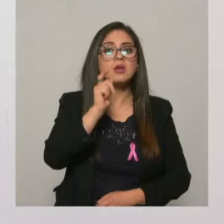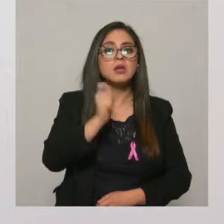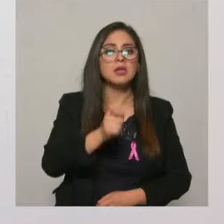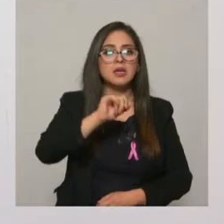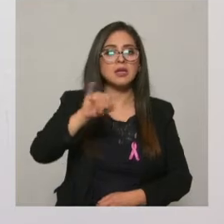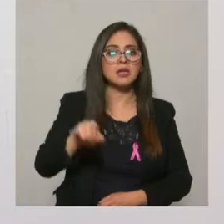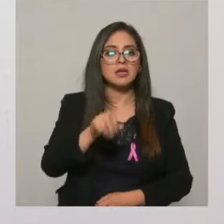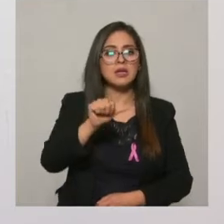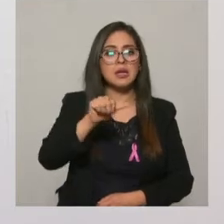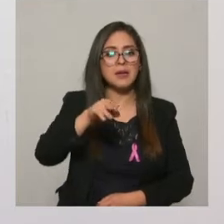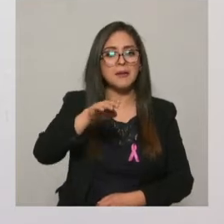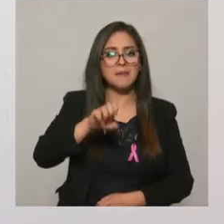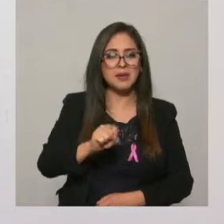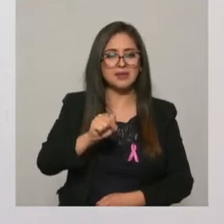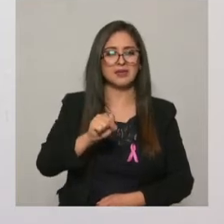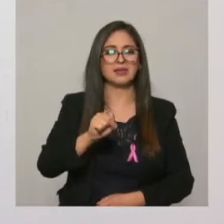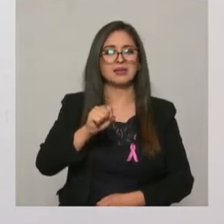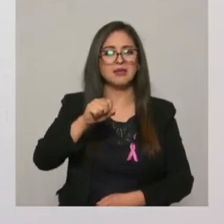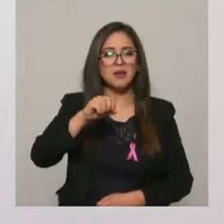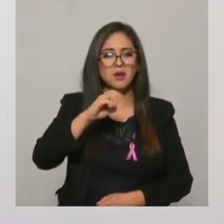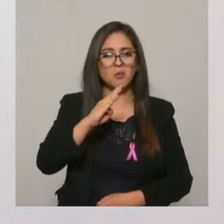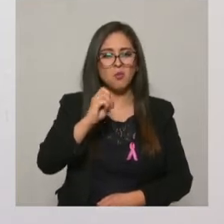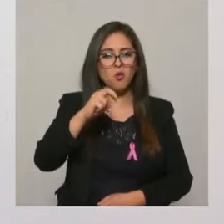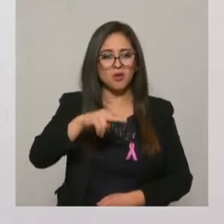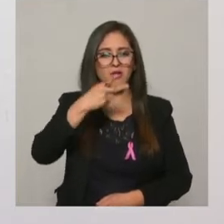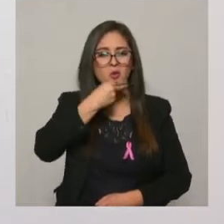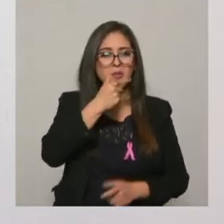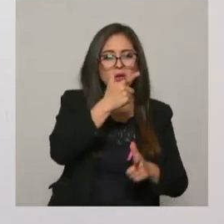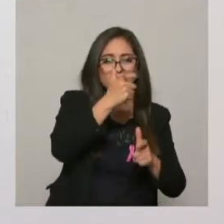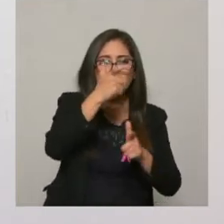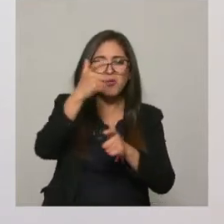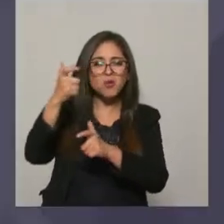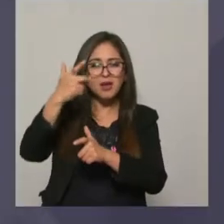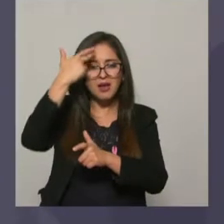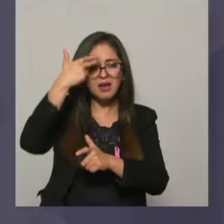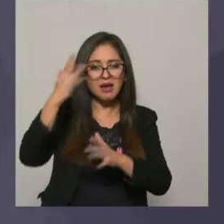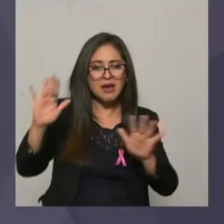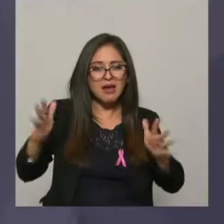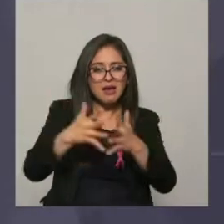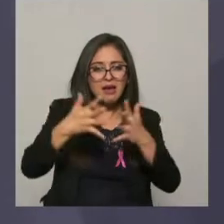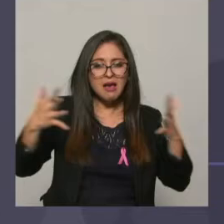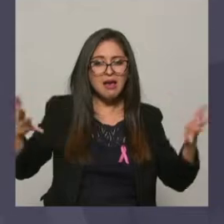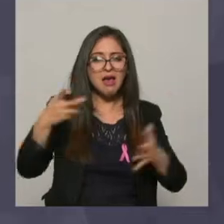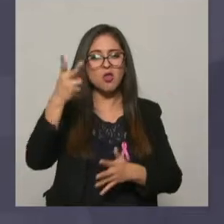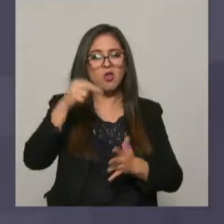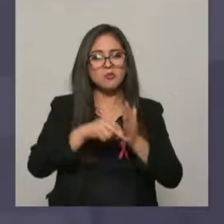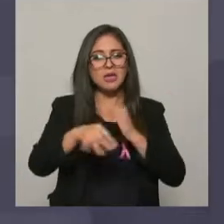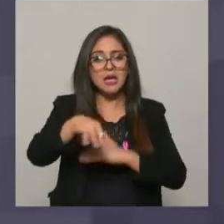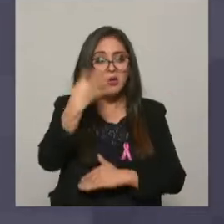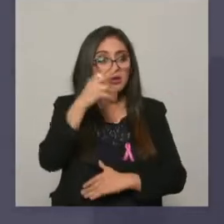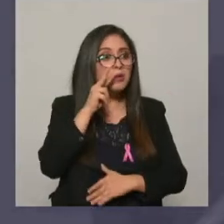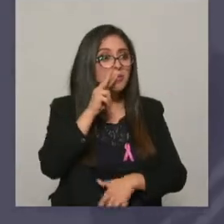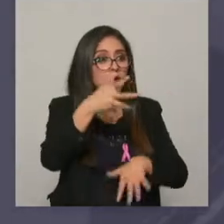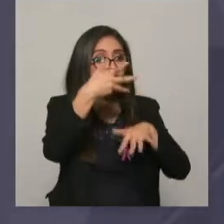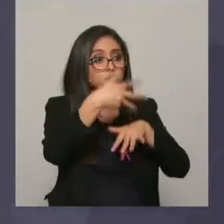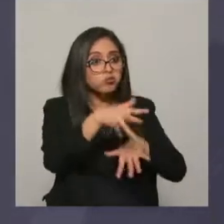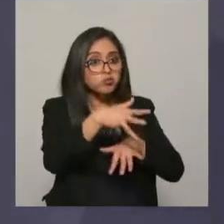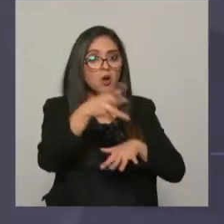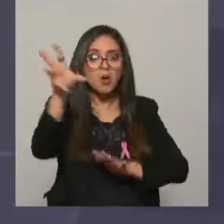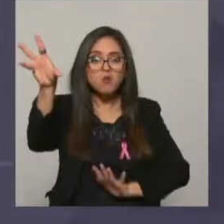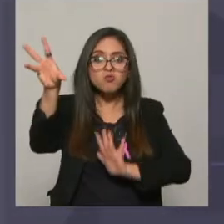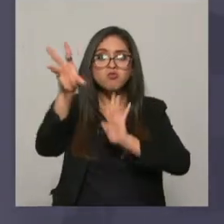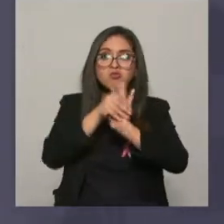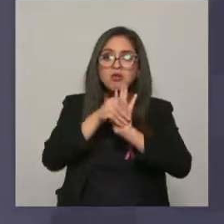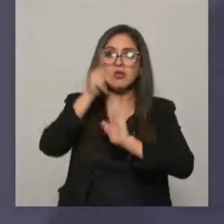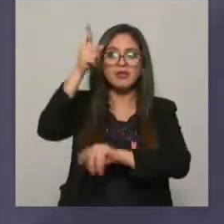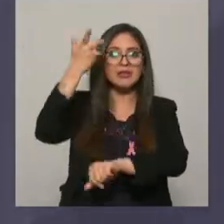Bond, junto con la ofrenda monumental que estuvo en 2014. Entonces, bueno, ahí esa es famosa película, ¿no, importante.